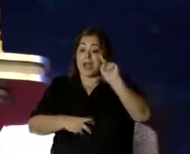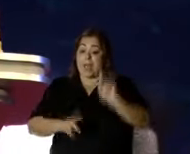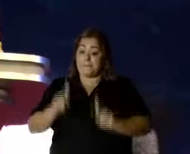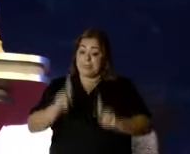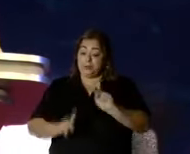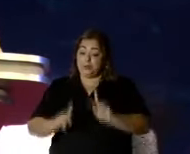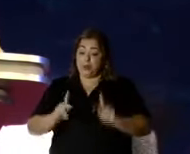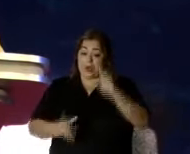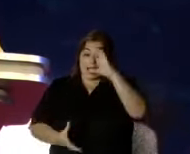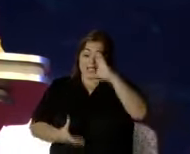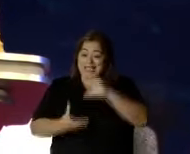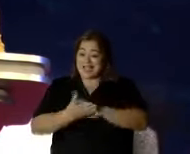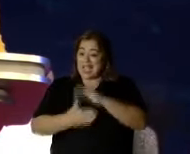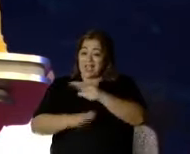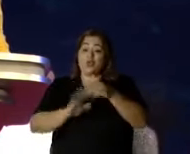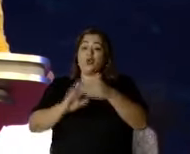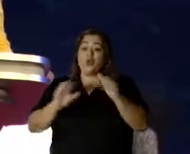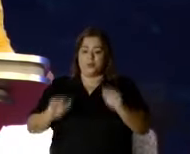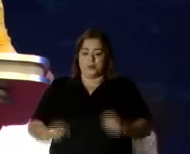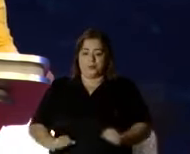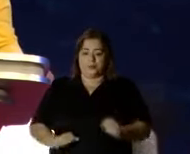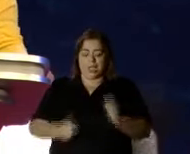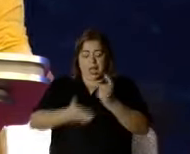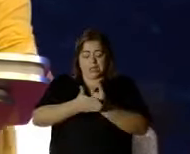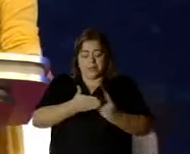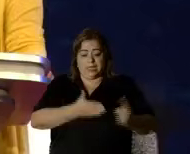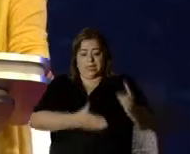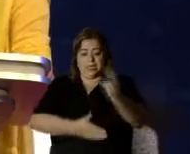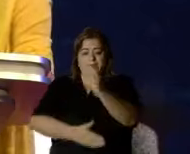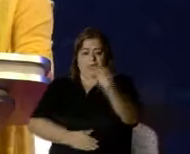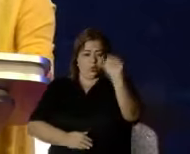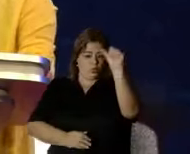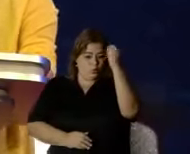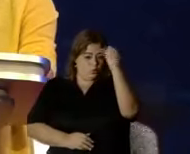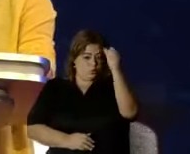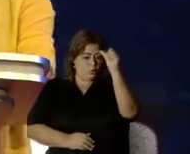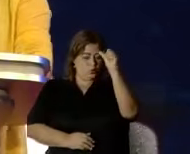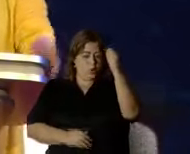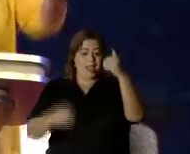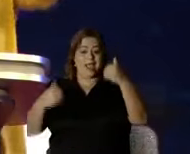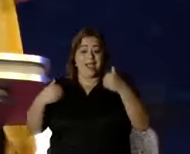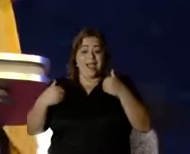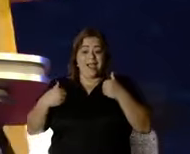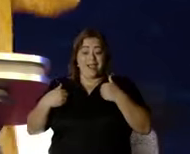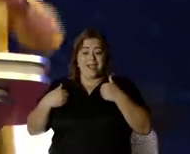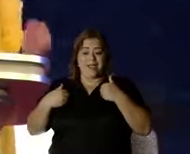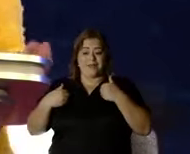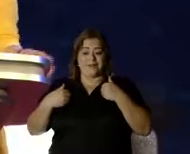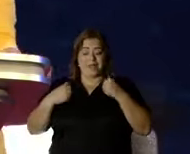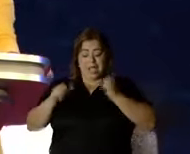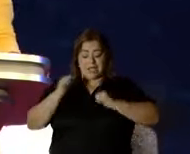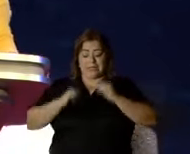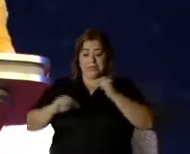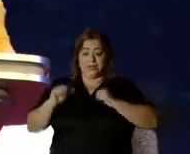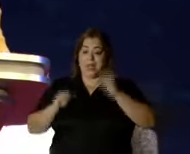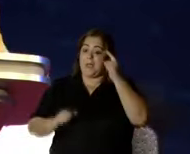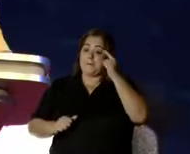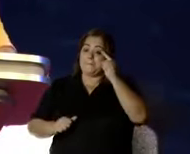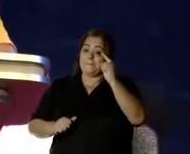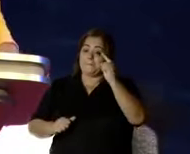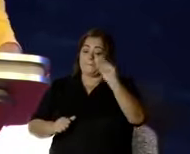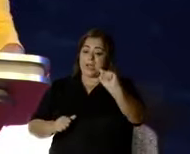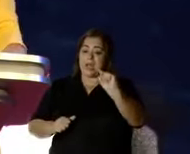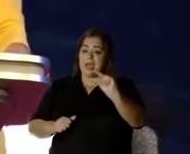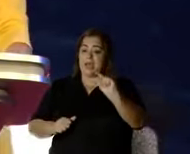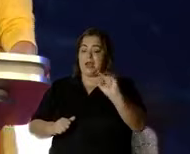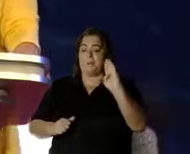posibles. Y el domingo próximo tenemos la donación de sangre. Va a ser aquí en el Salón Ágape. Va a